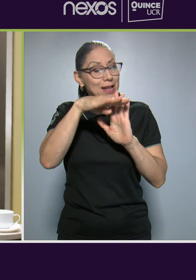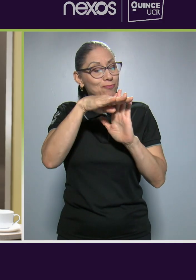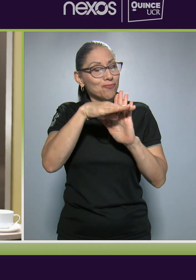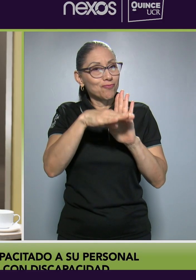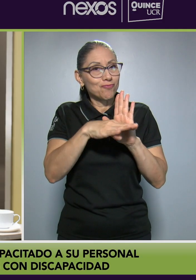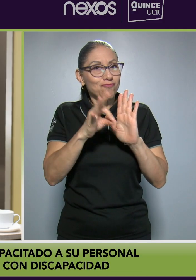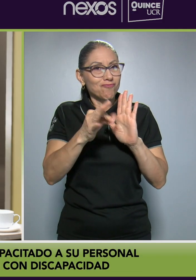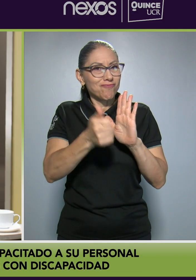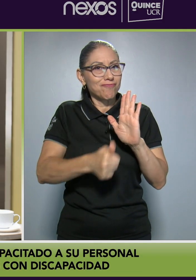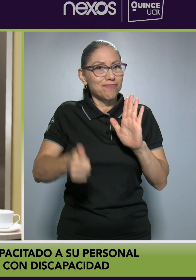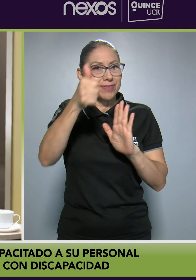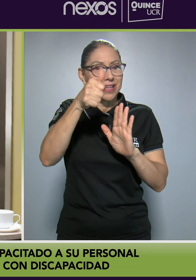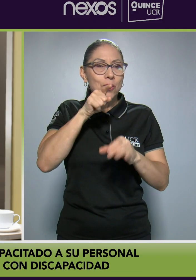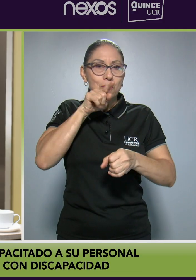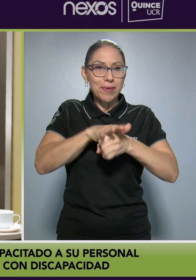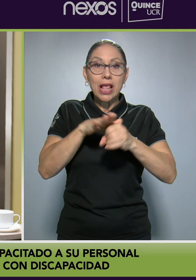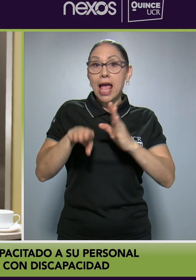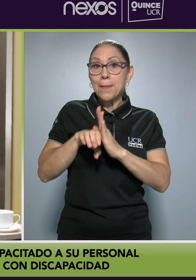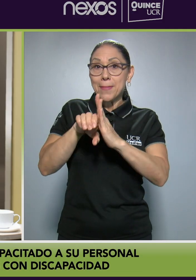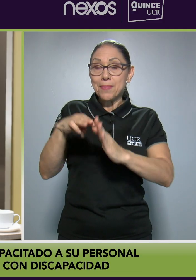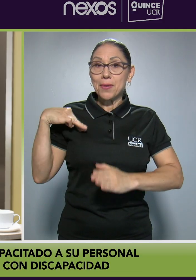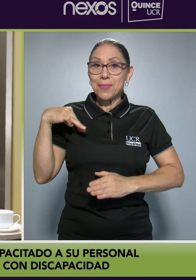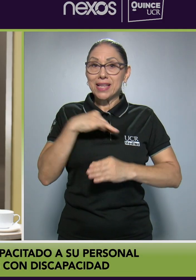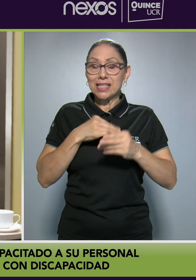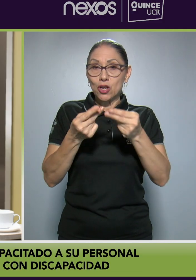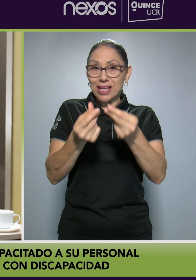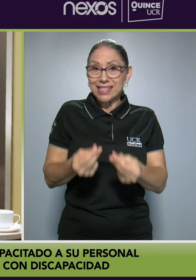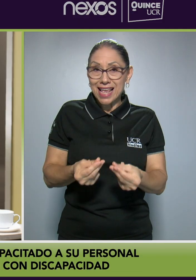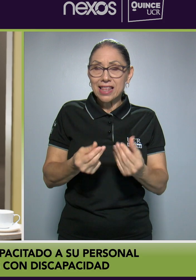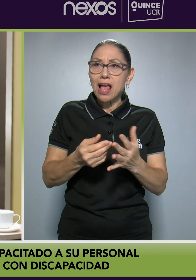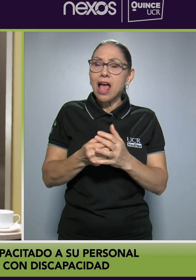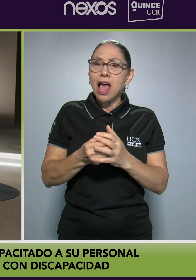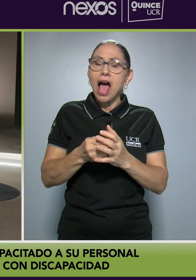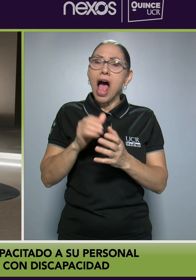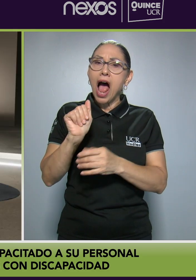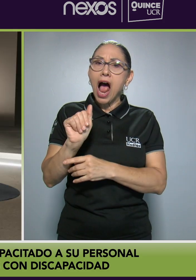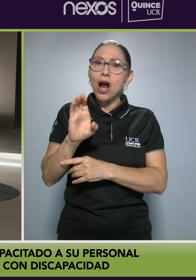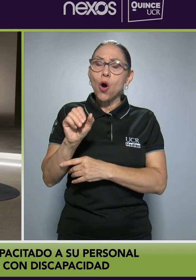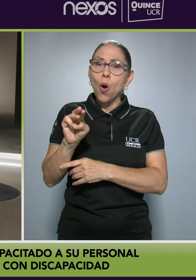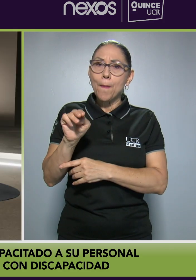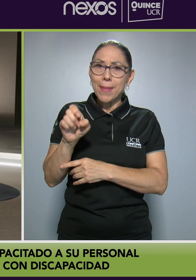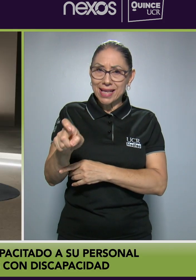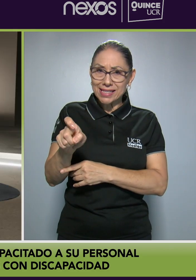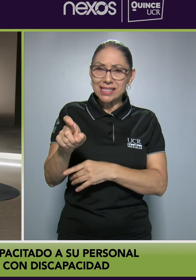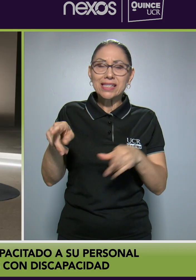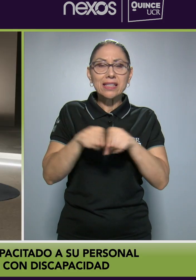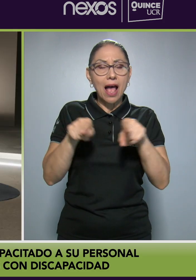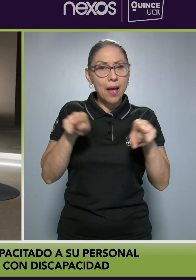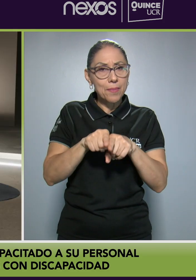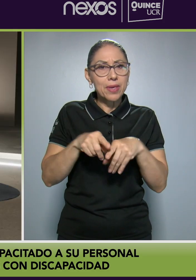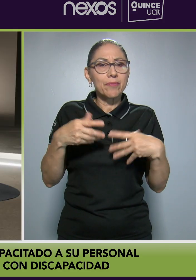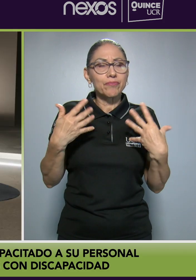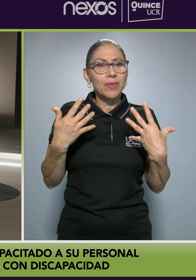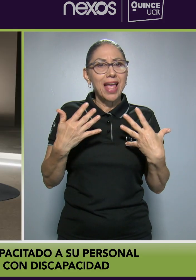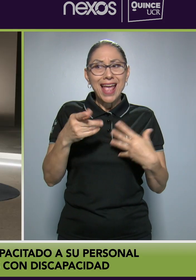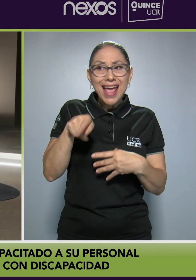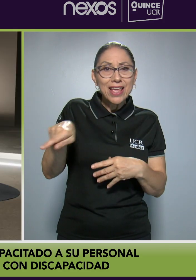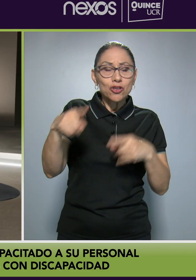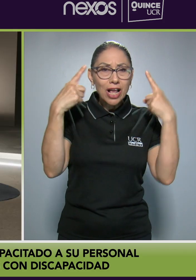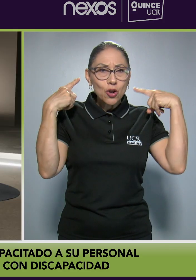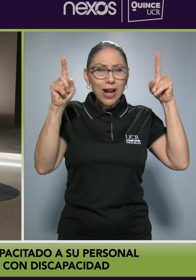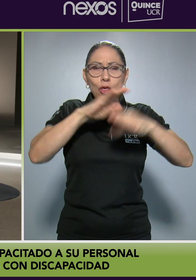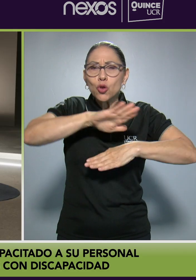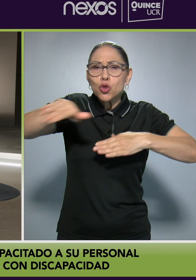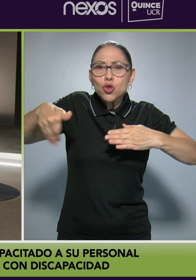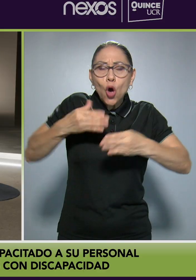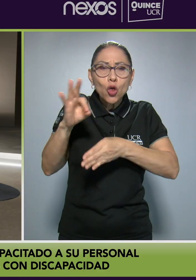cumplimiento. Instituciones como el Ministerio de Hacienda, ACOMEX, han básicamente logrado que todos sus funcionarios